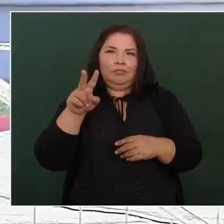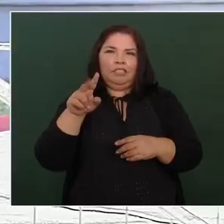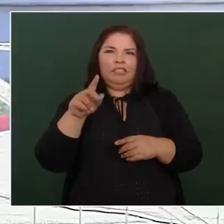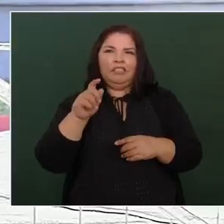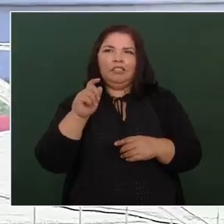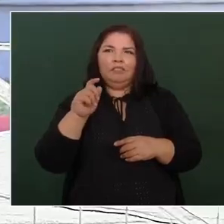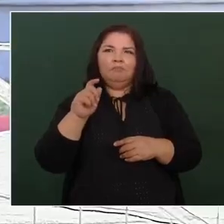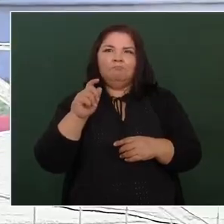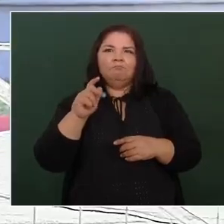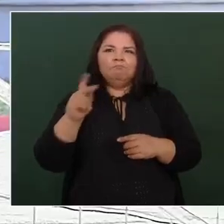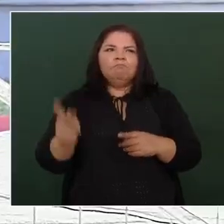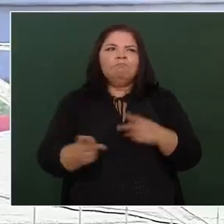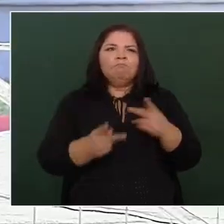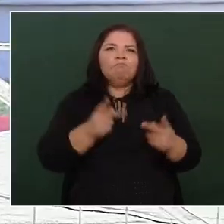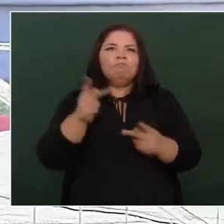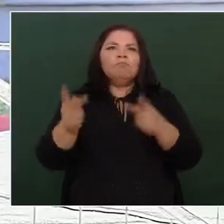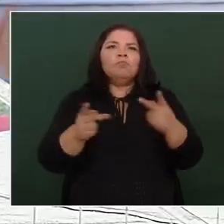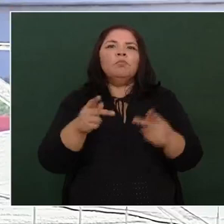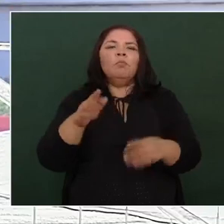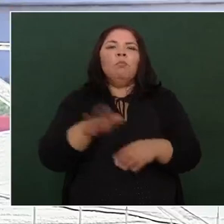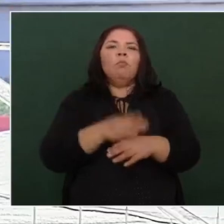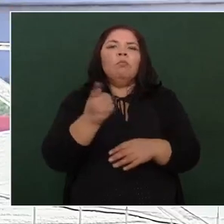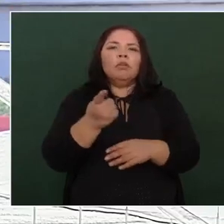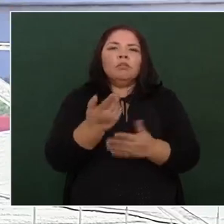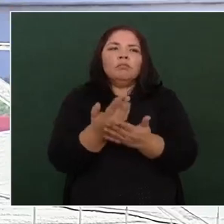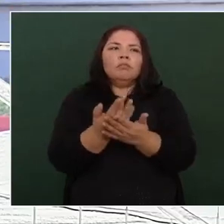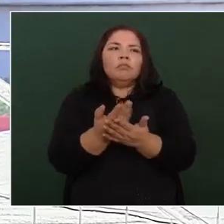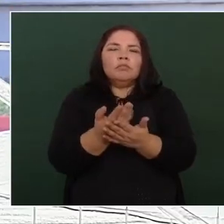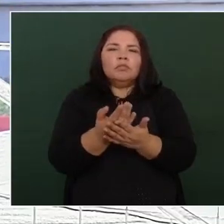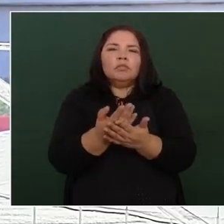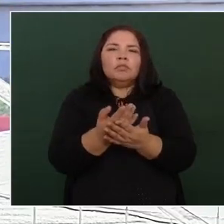cuestionando por qué esperaste,